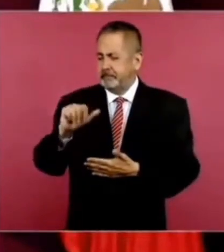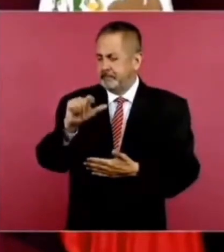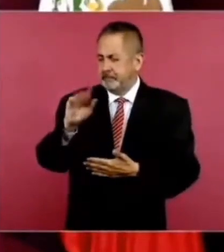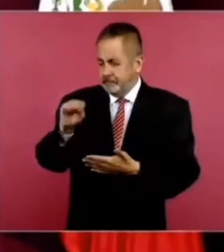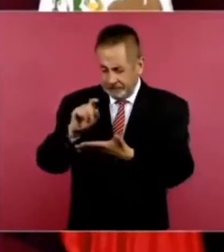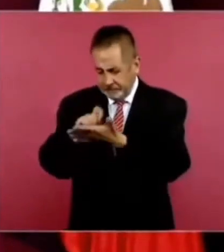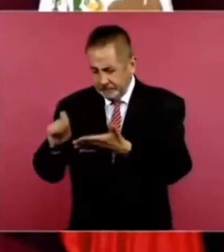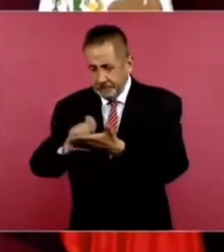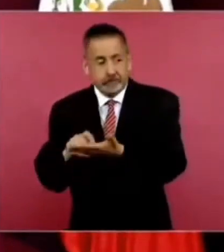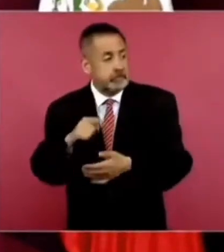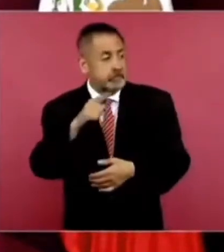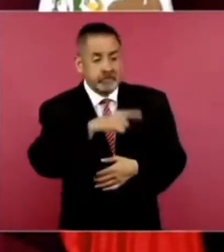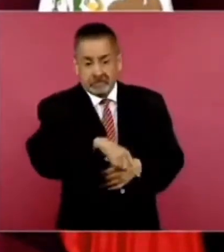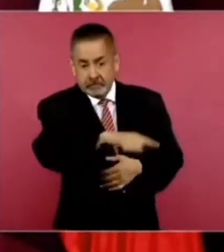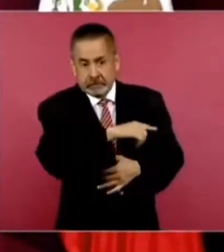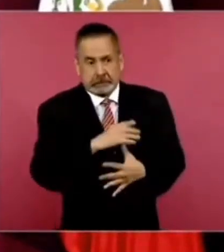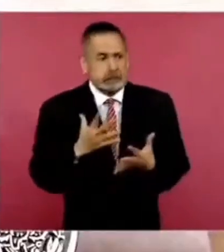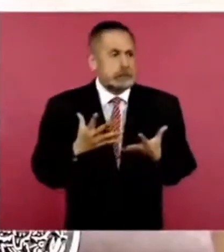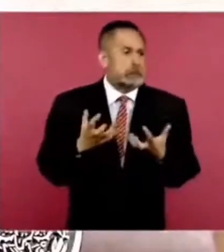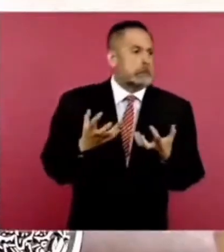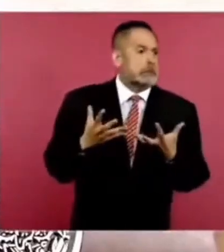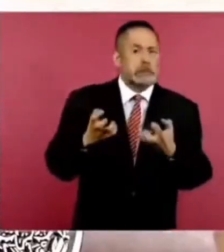hablando de la codicia